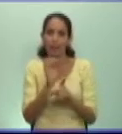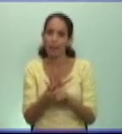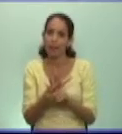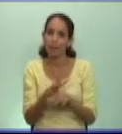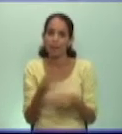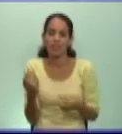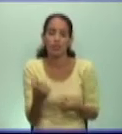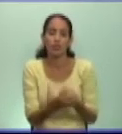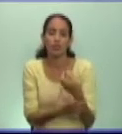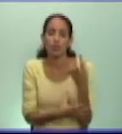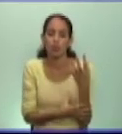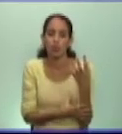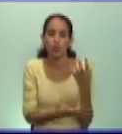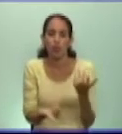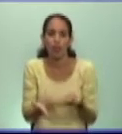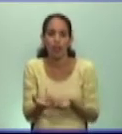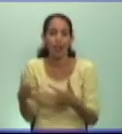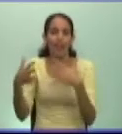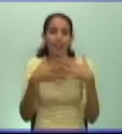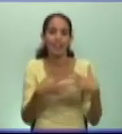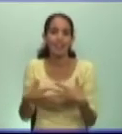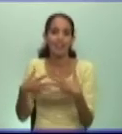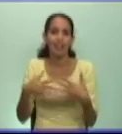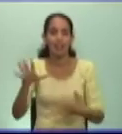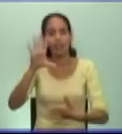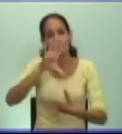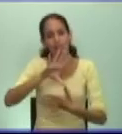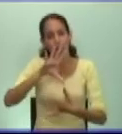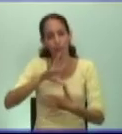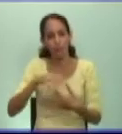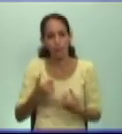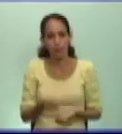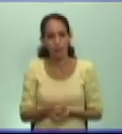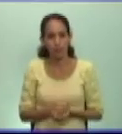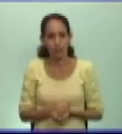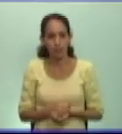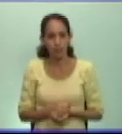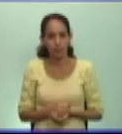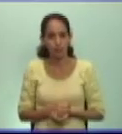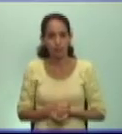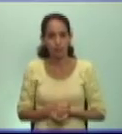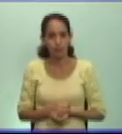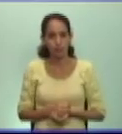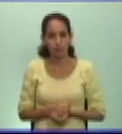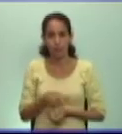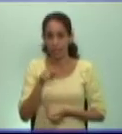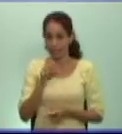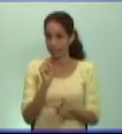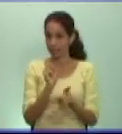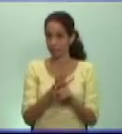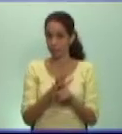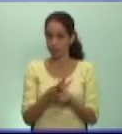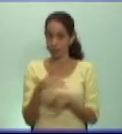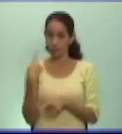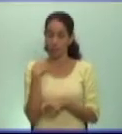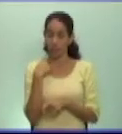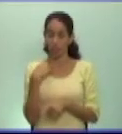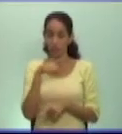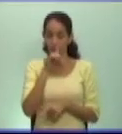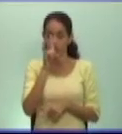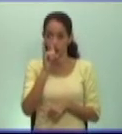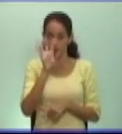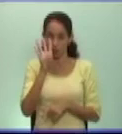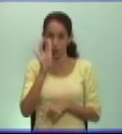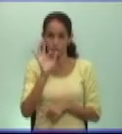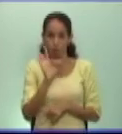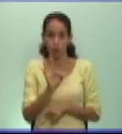fue calificada el Ministerio de Colonias Yanqui, y a partir del año 48 y toda su evolución ustedes conocen